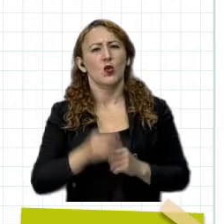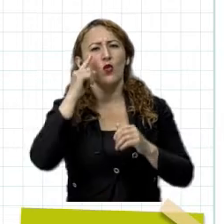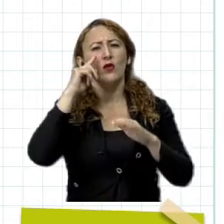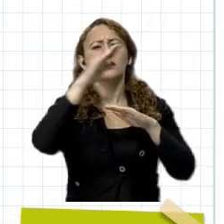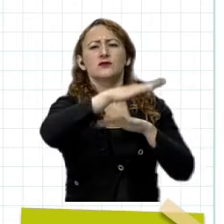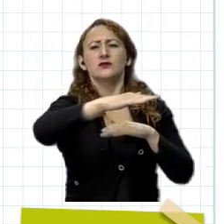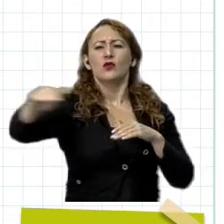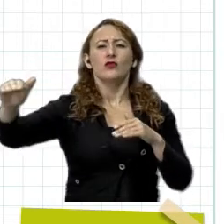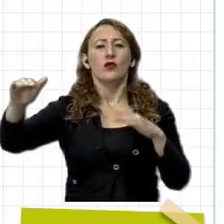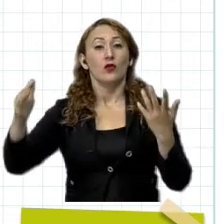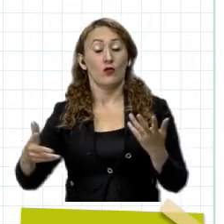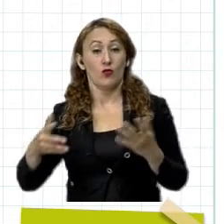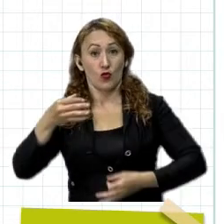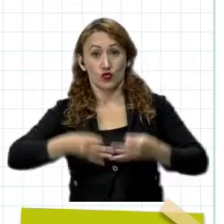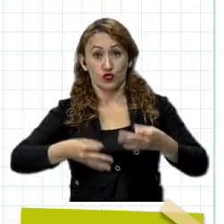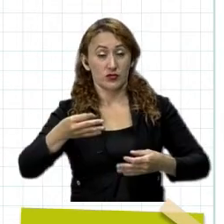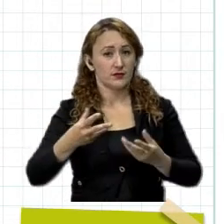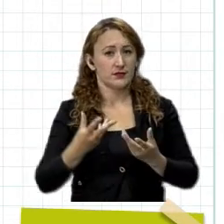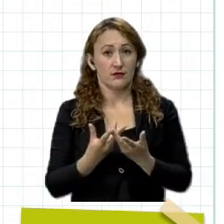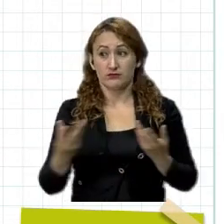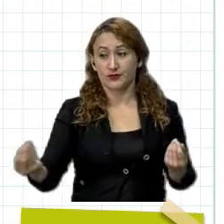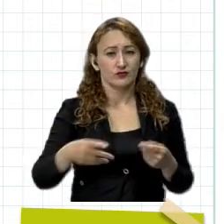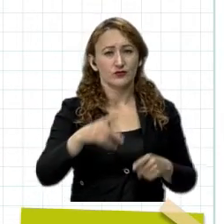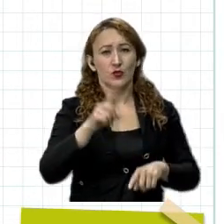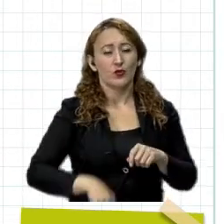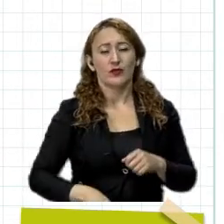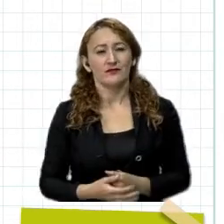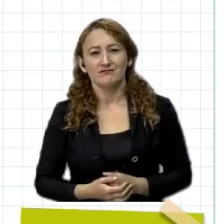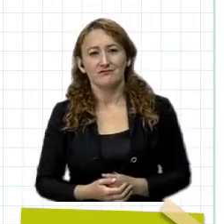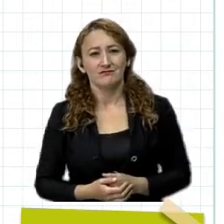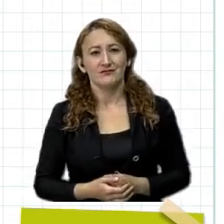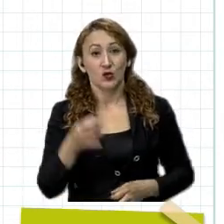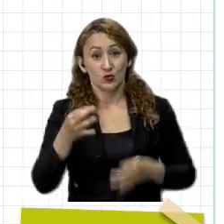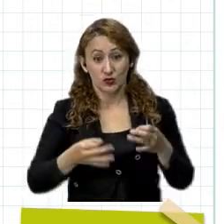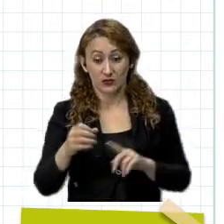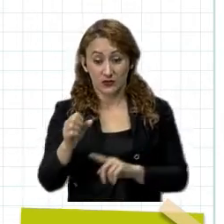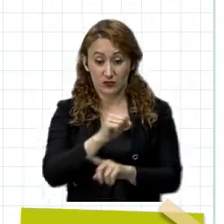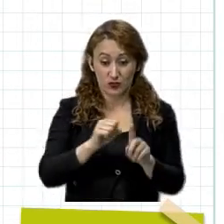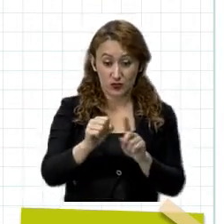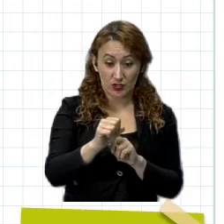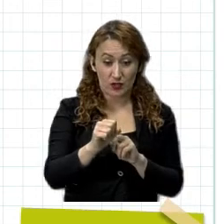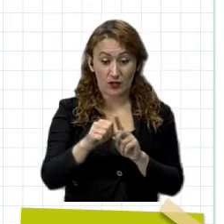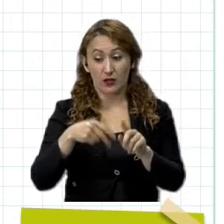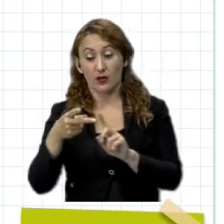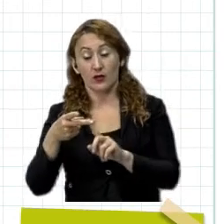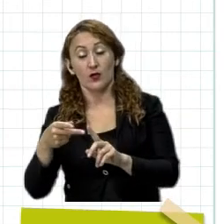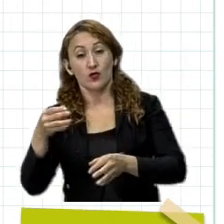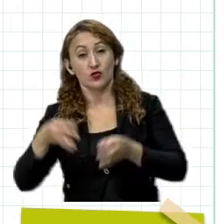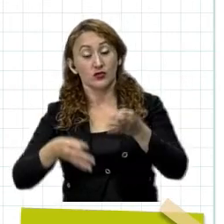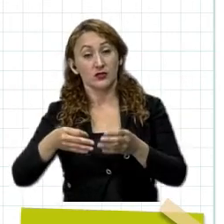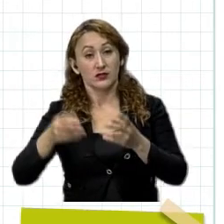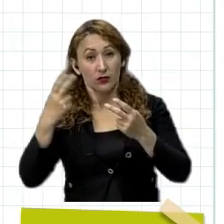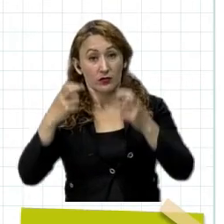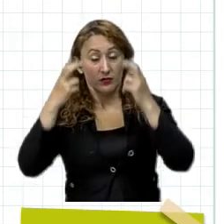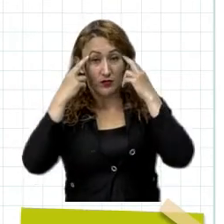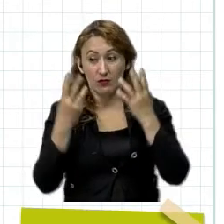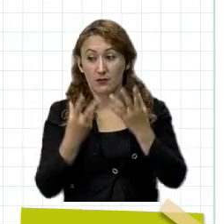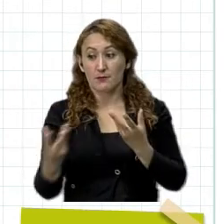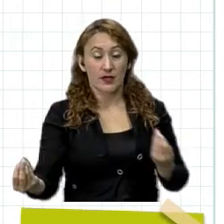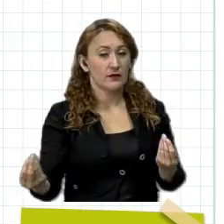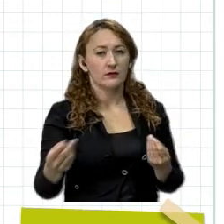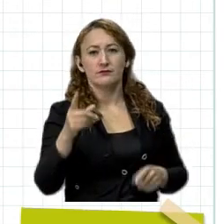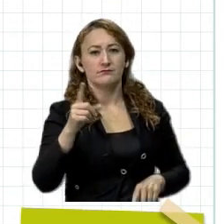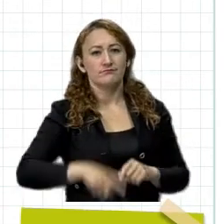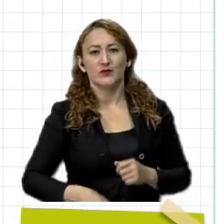es indivisible. No se puede separar la justicia social de la justicia cognitiva en la universidad. Son